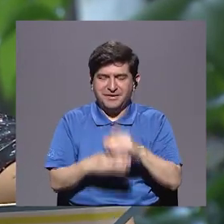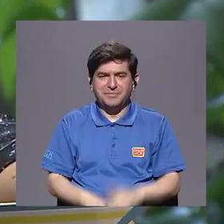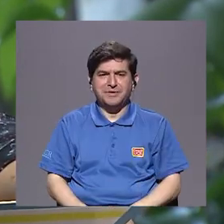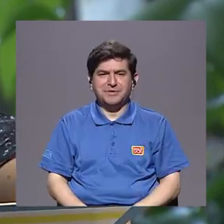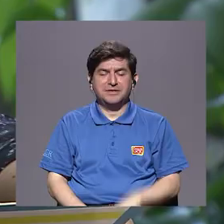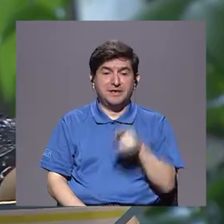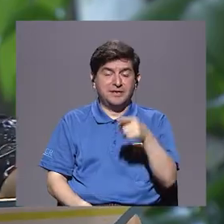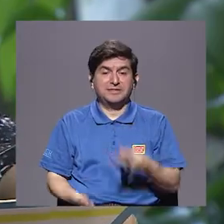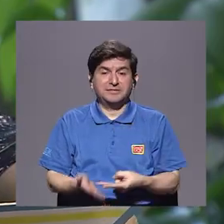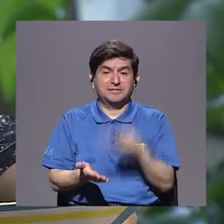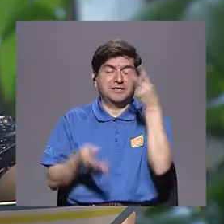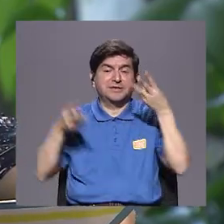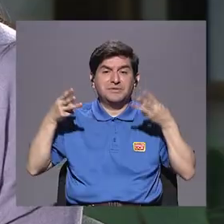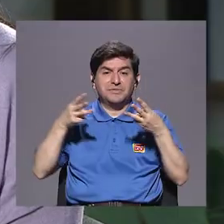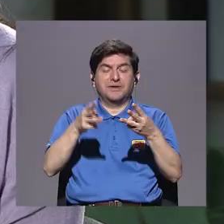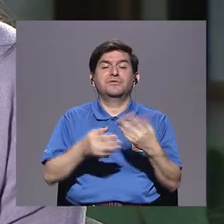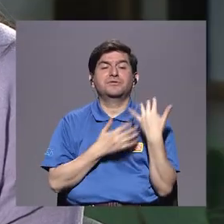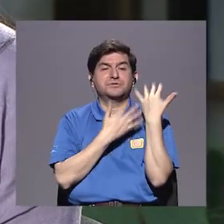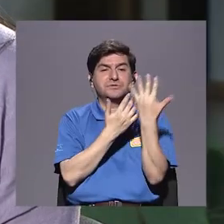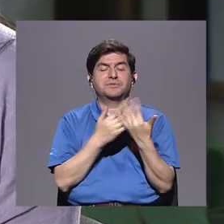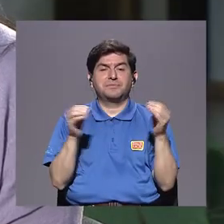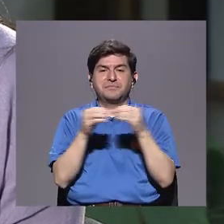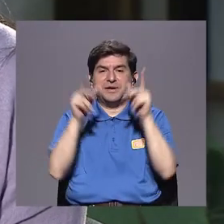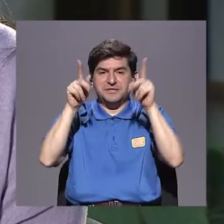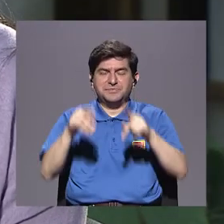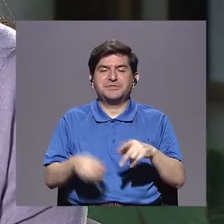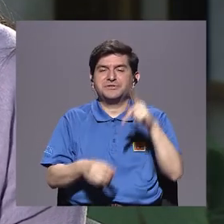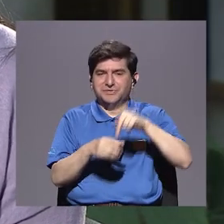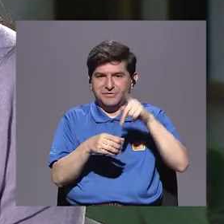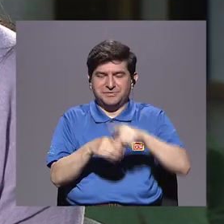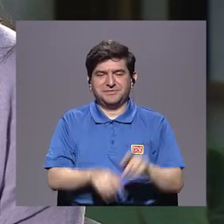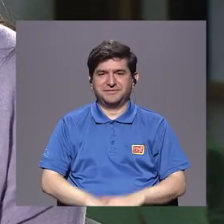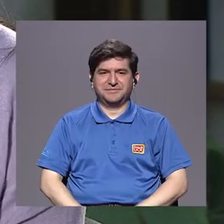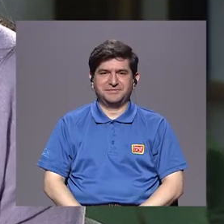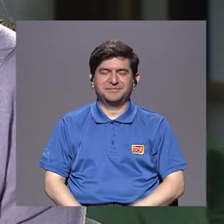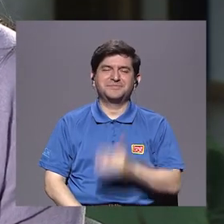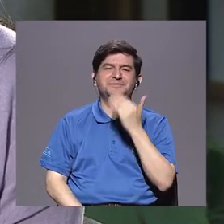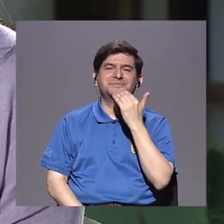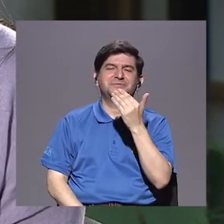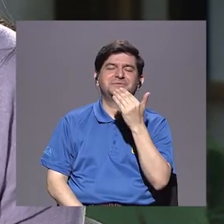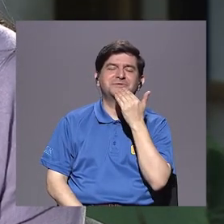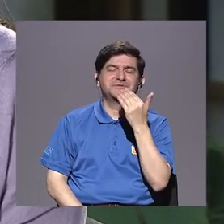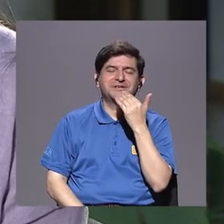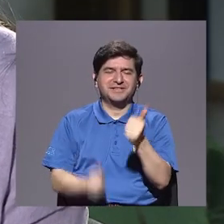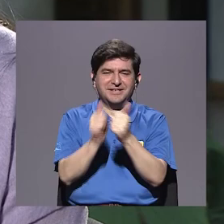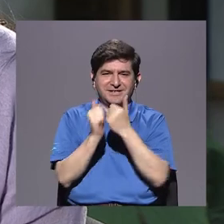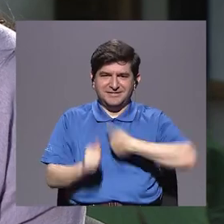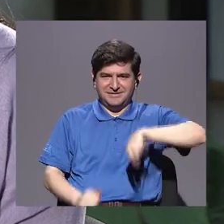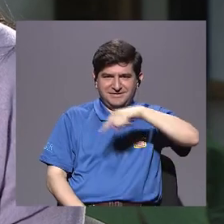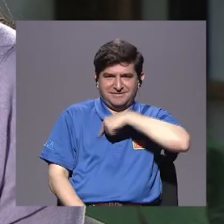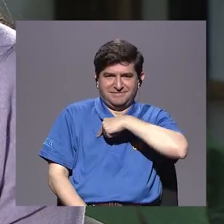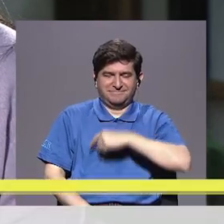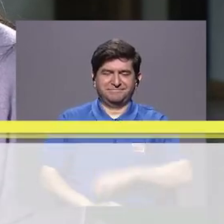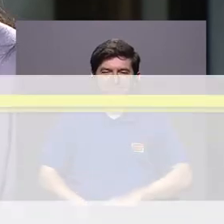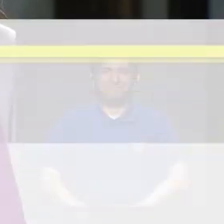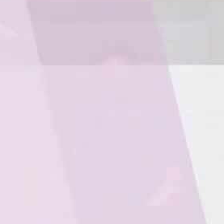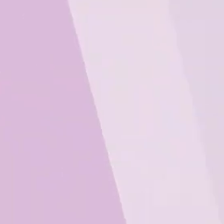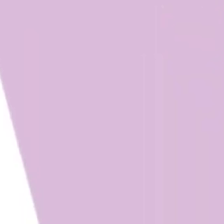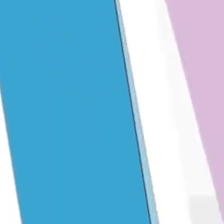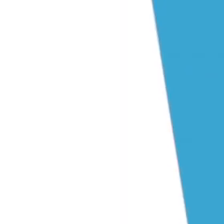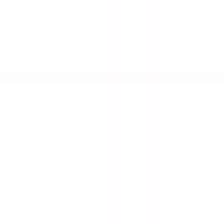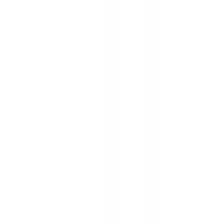con nosotros tan valioso método y esperamos que más personas se sumen. Muchísimas gracias por acompañarnos.